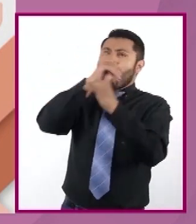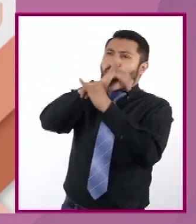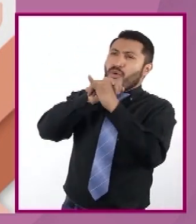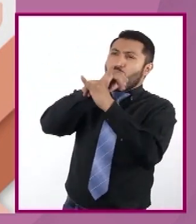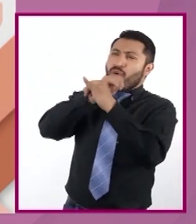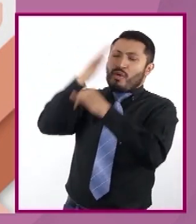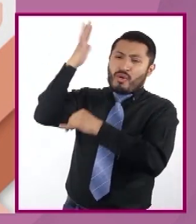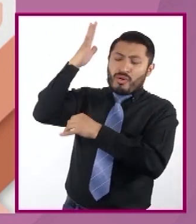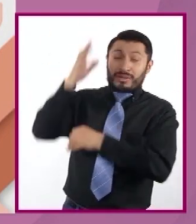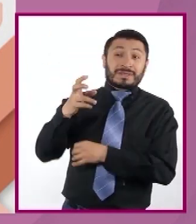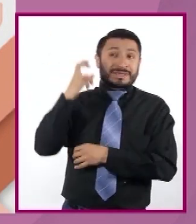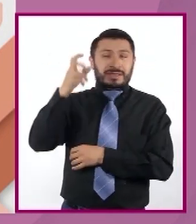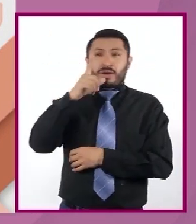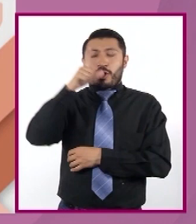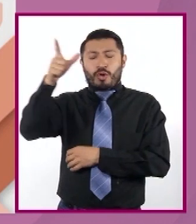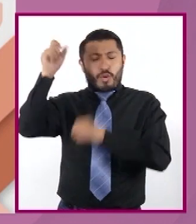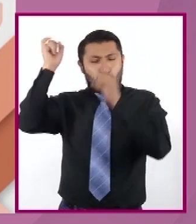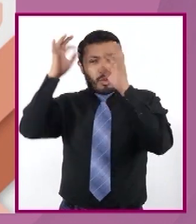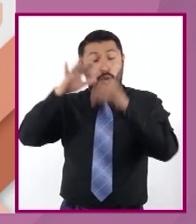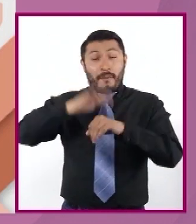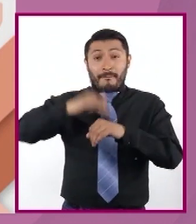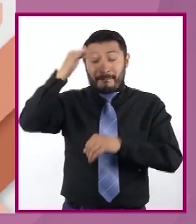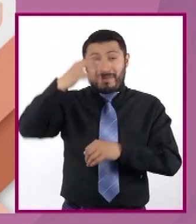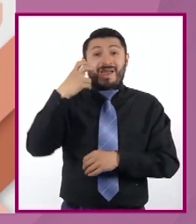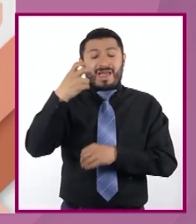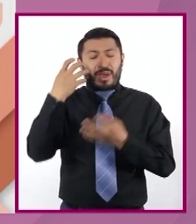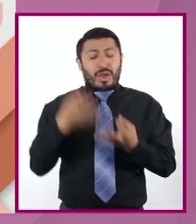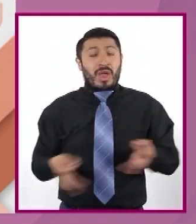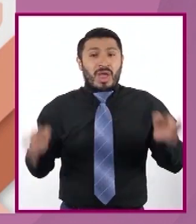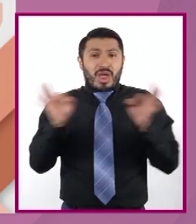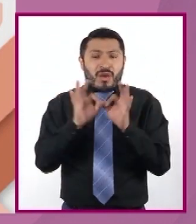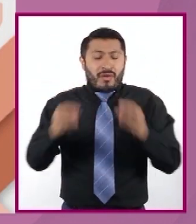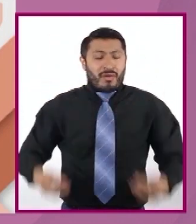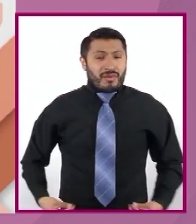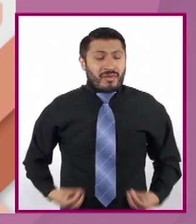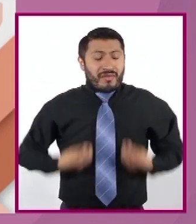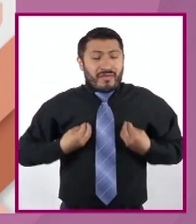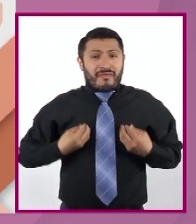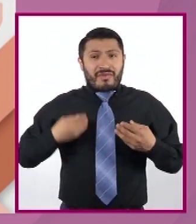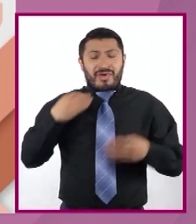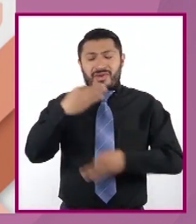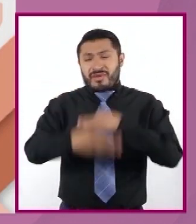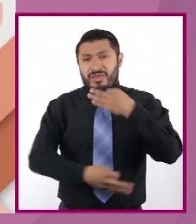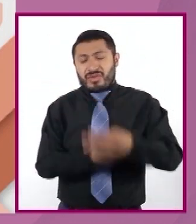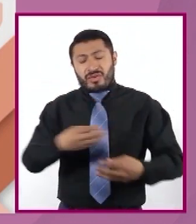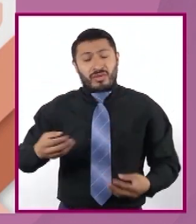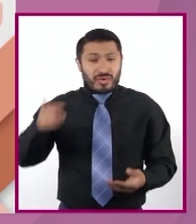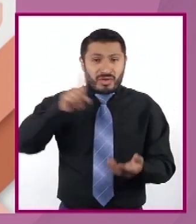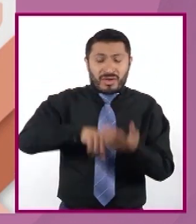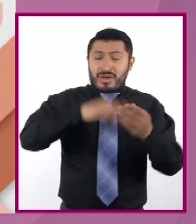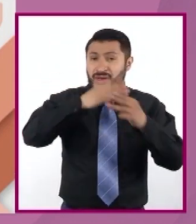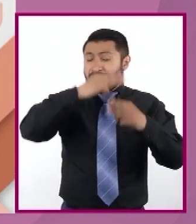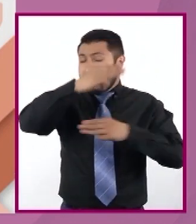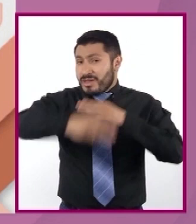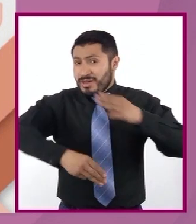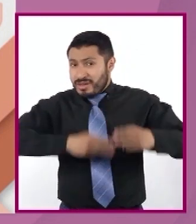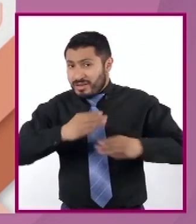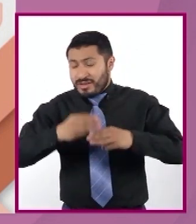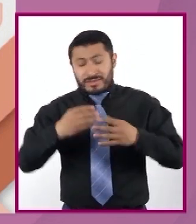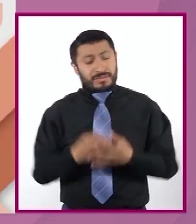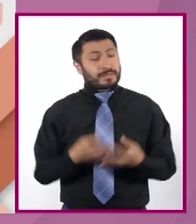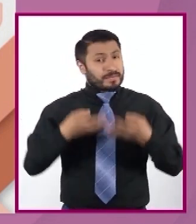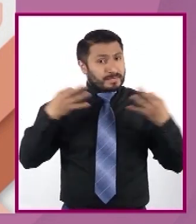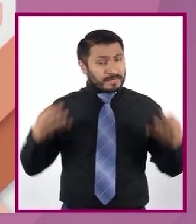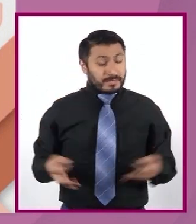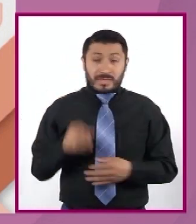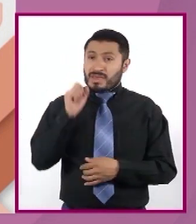dan algo más que luz. Son un elemento esencial para la vida de todos los organismos en nuestro planeta. Además,